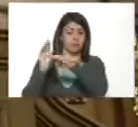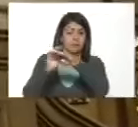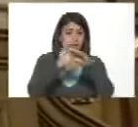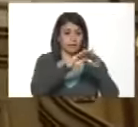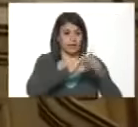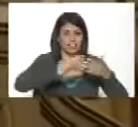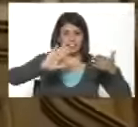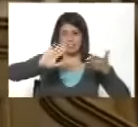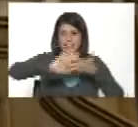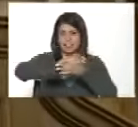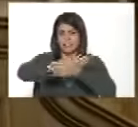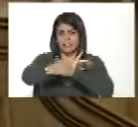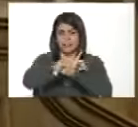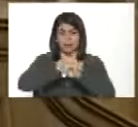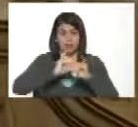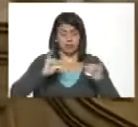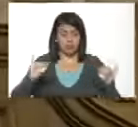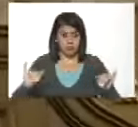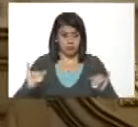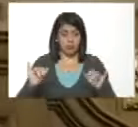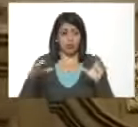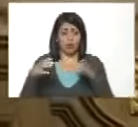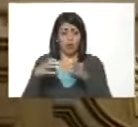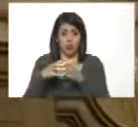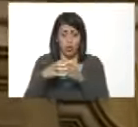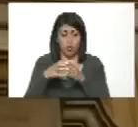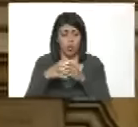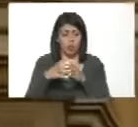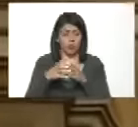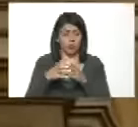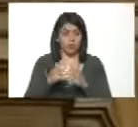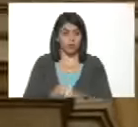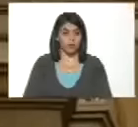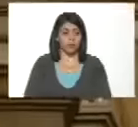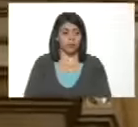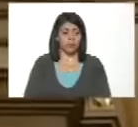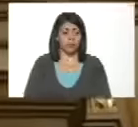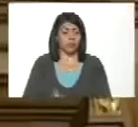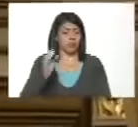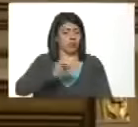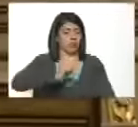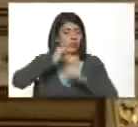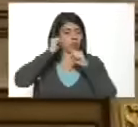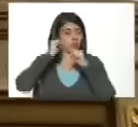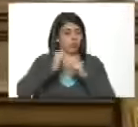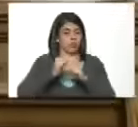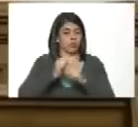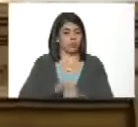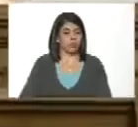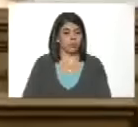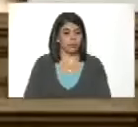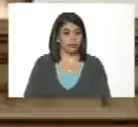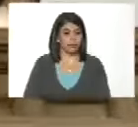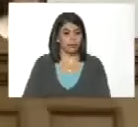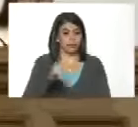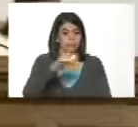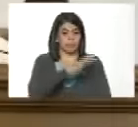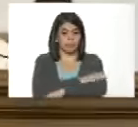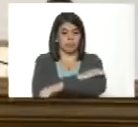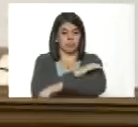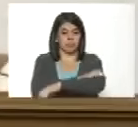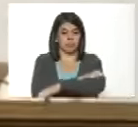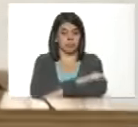al exterminio, y sectores de los más radicales de esa